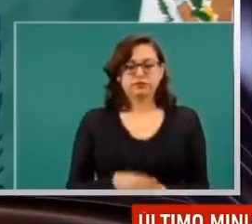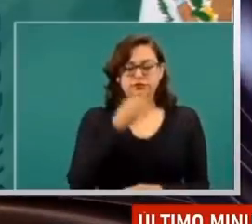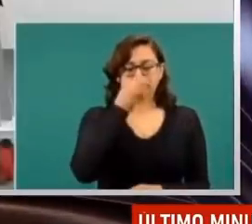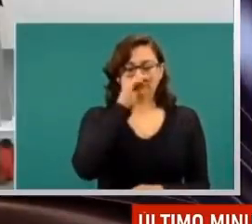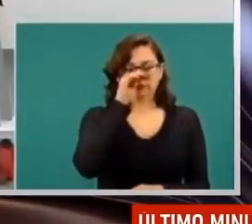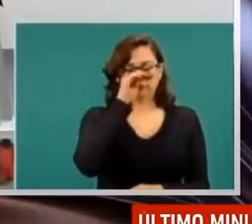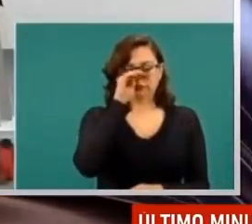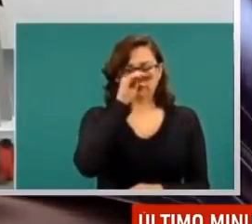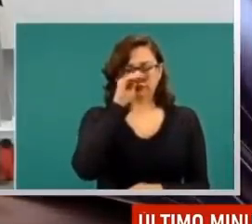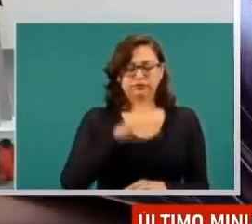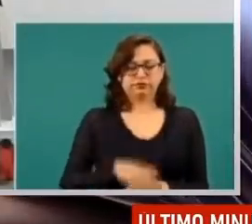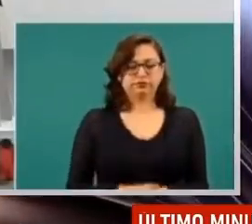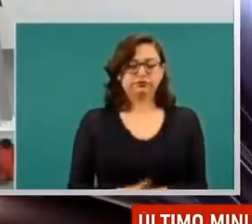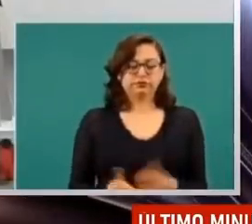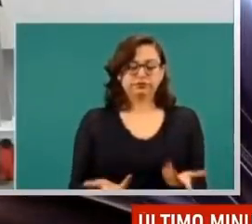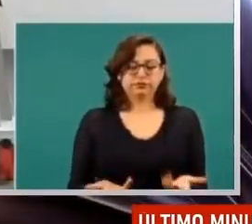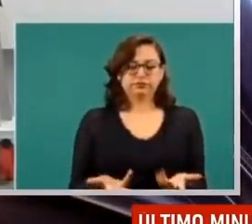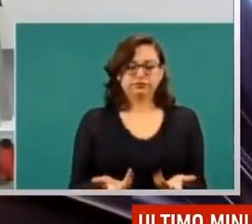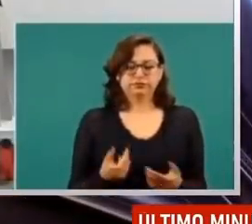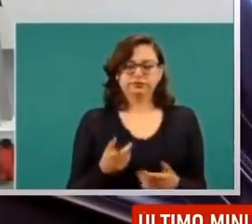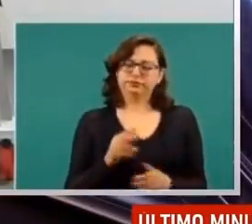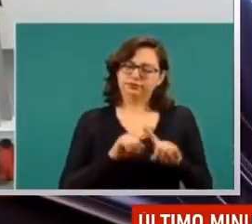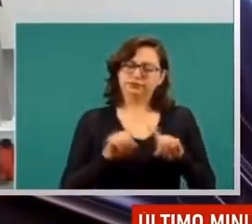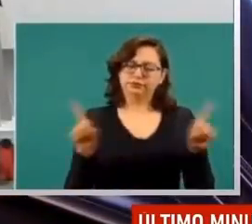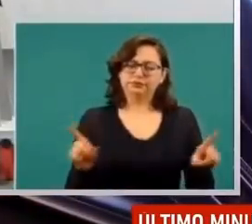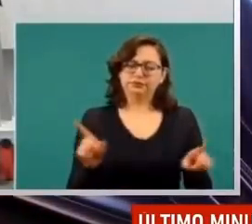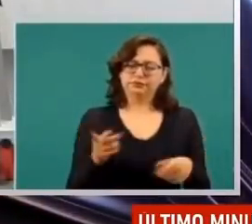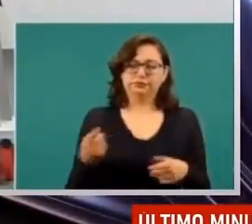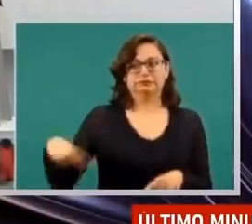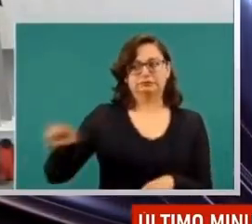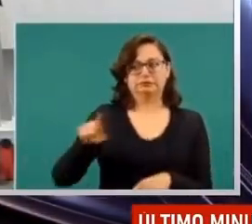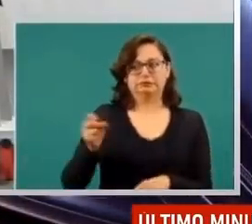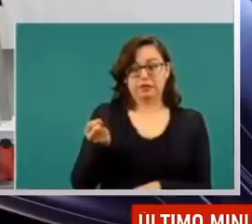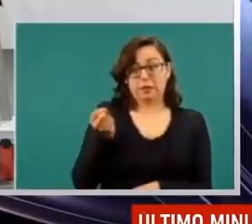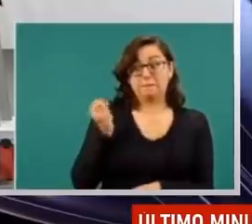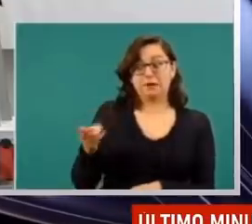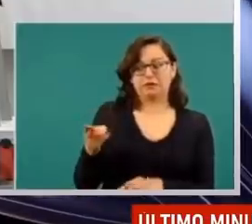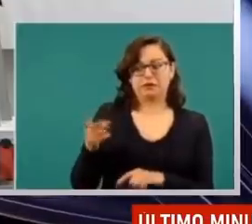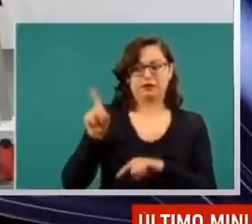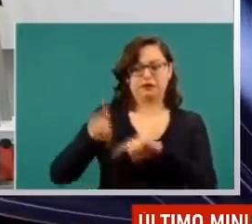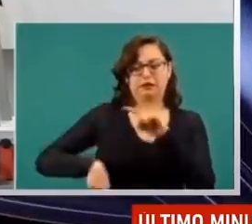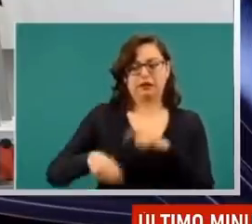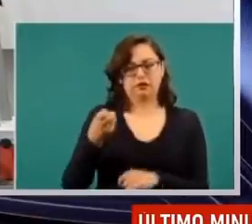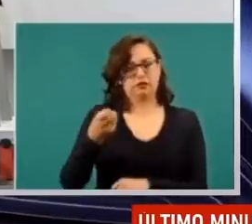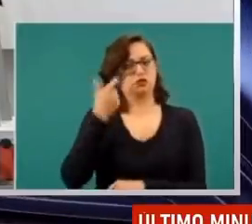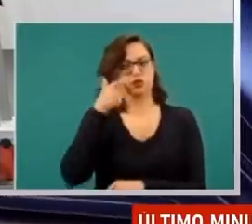o nos deja sin privilegios podría ser pero y este